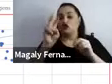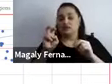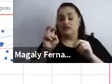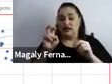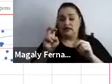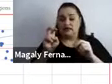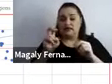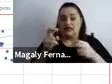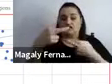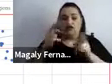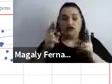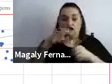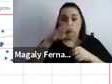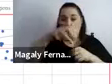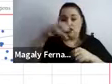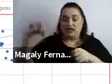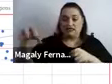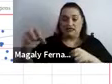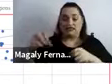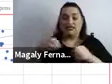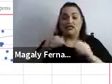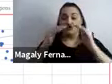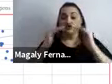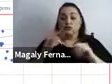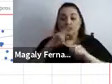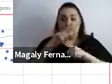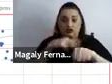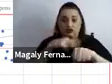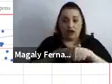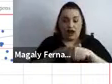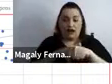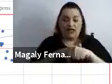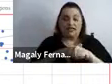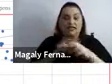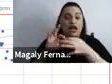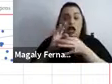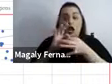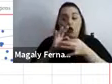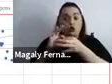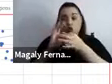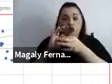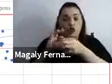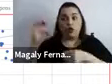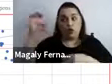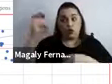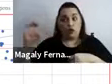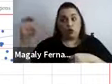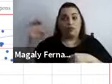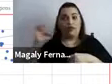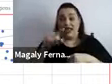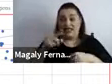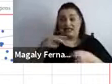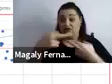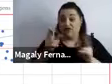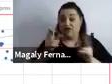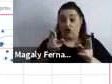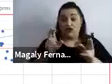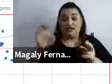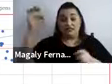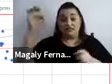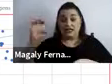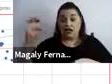llaman regiones NUTS, regiones subnacionales en la Unión Europea, y estas son las regiones de Europa